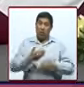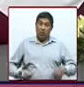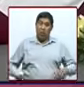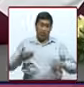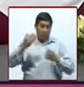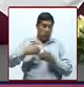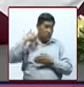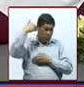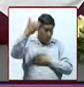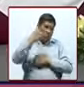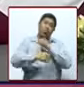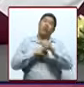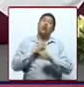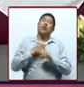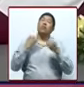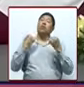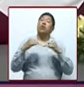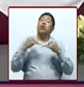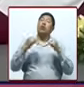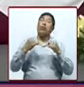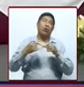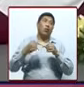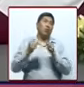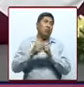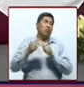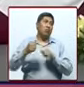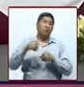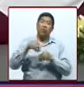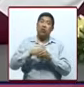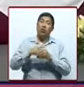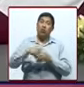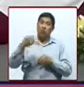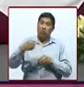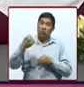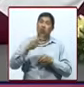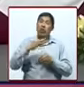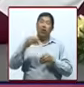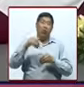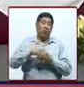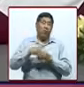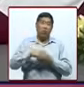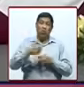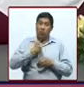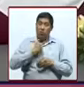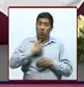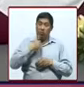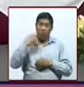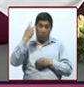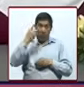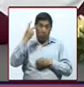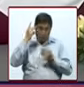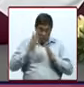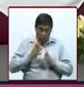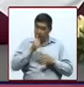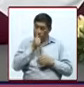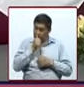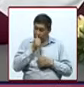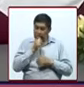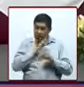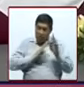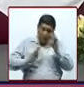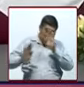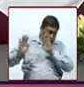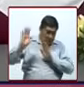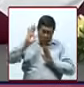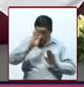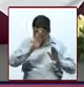año, intentar con las judiciales y finalmente posponer las primarias que tenían agobiado al Tribunal Supremo Electoral